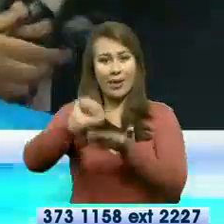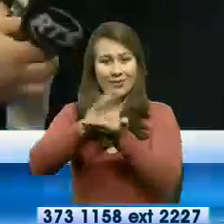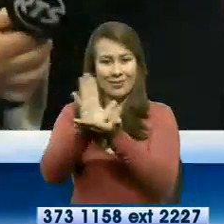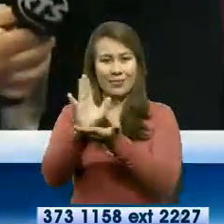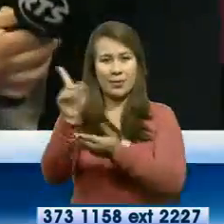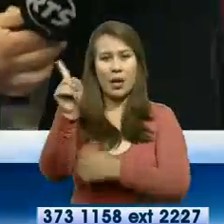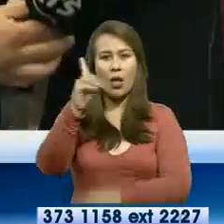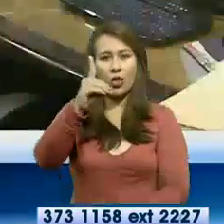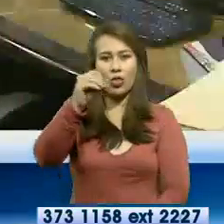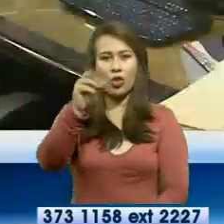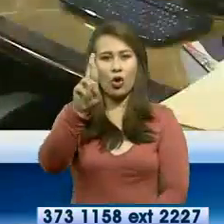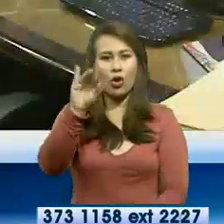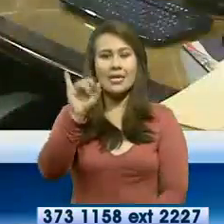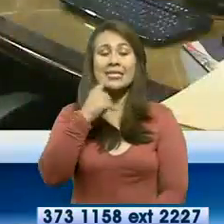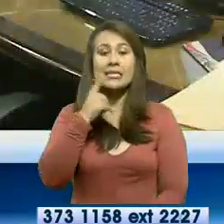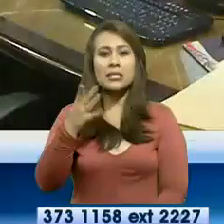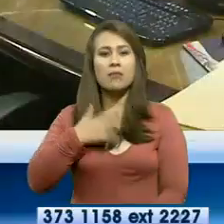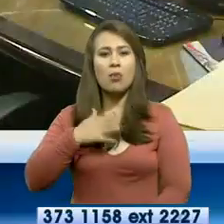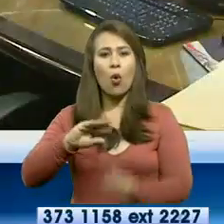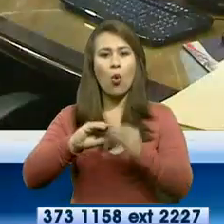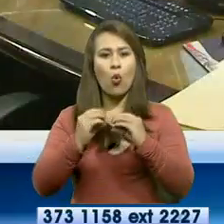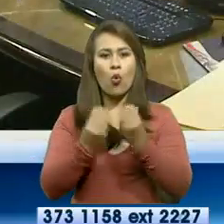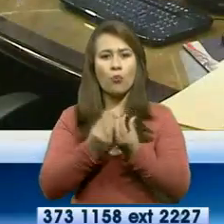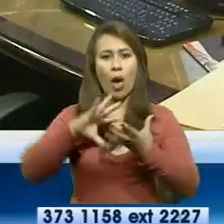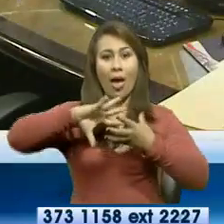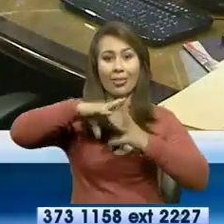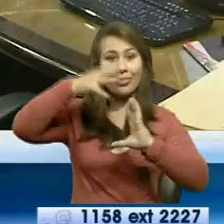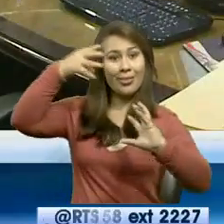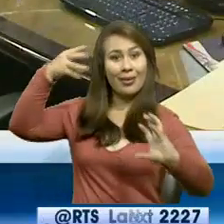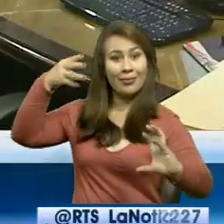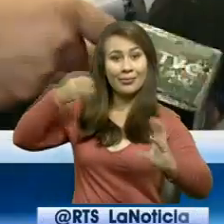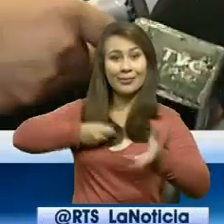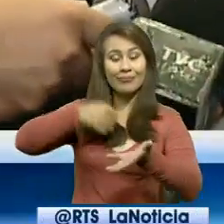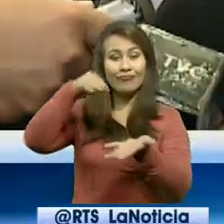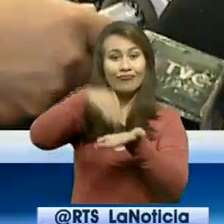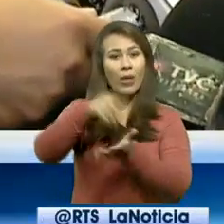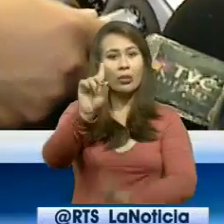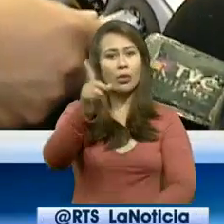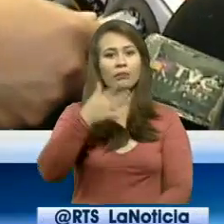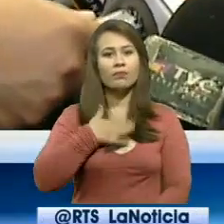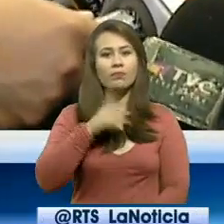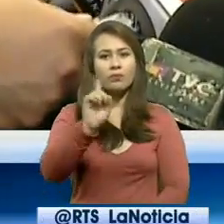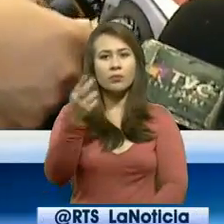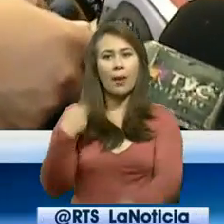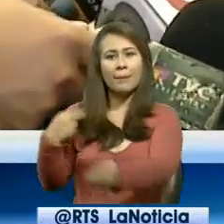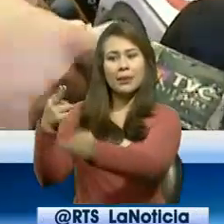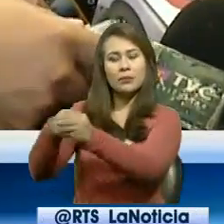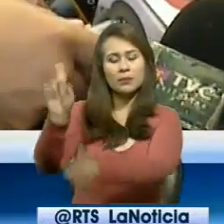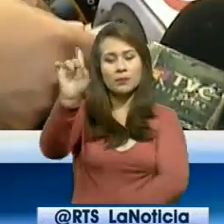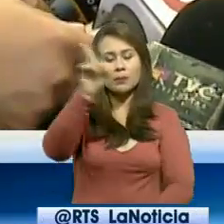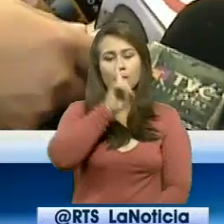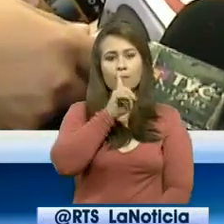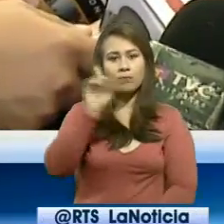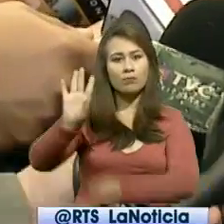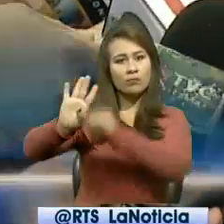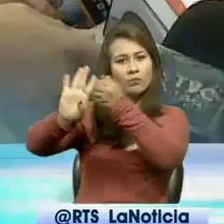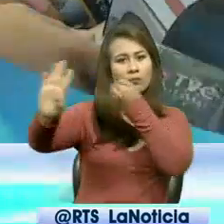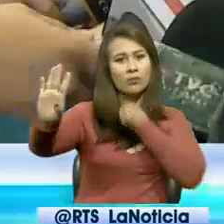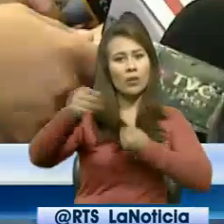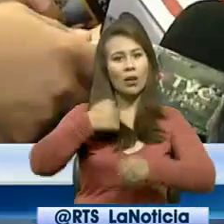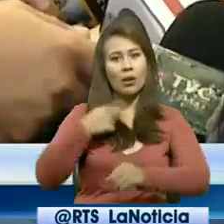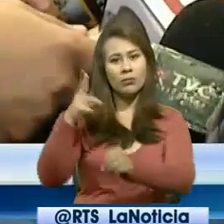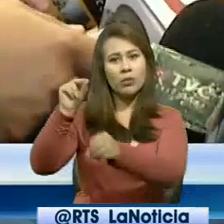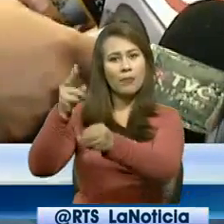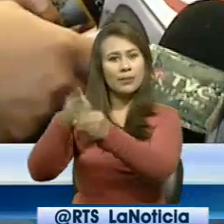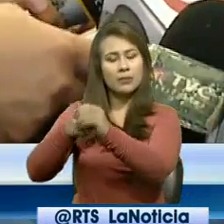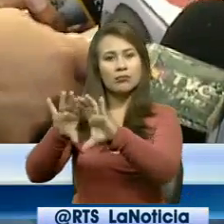que la bancada de Revolución Ciudadana no participará de esta comisión. Vamos a deliberar en el Pleno, nosotros no integraremos esa comisión,